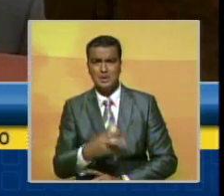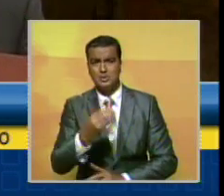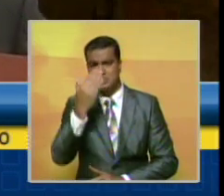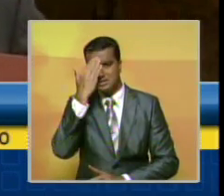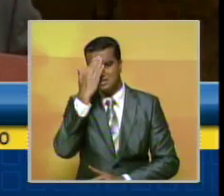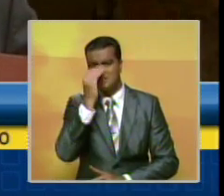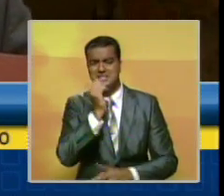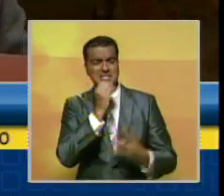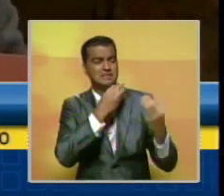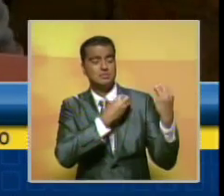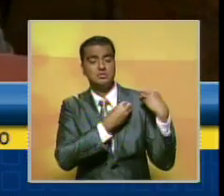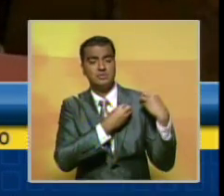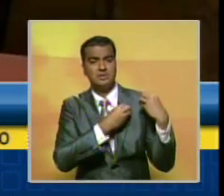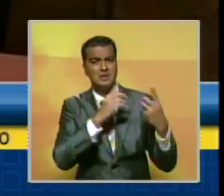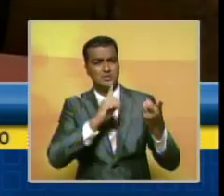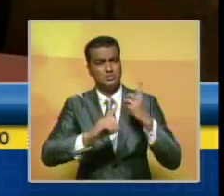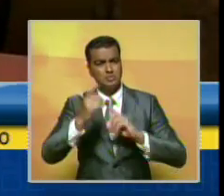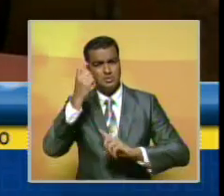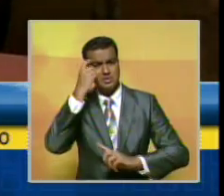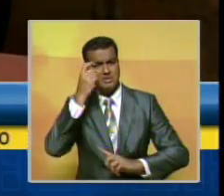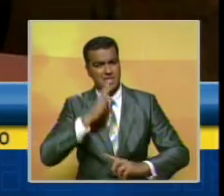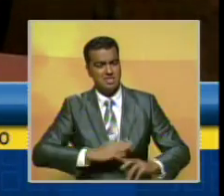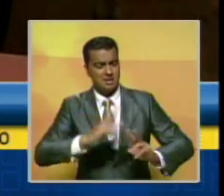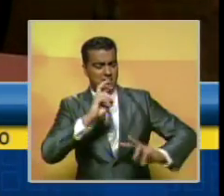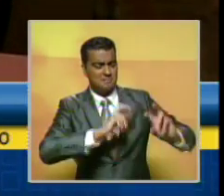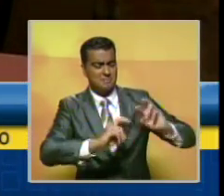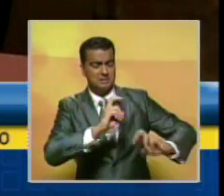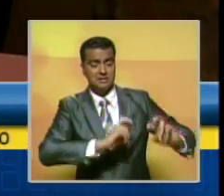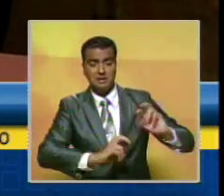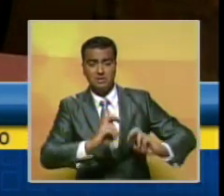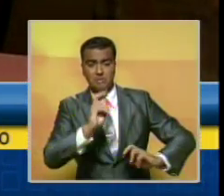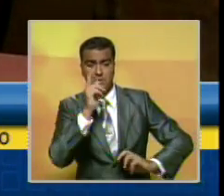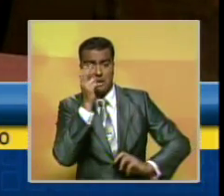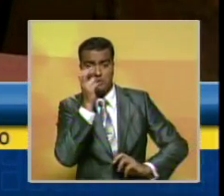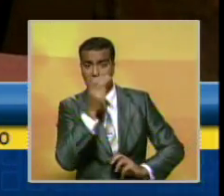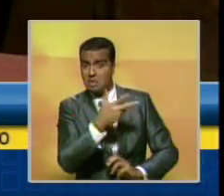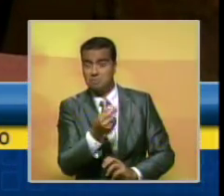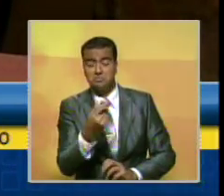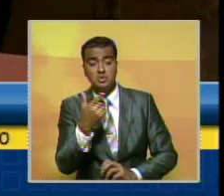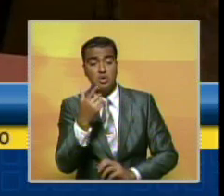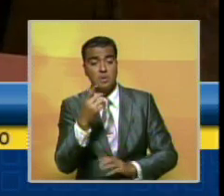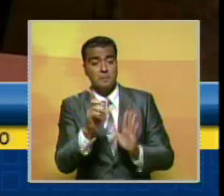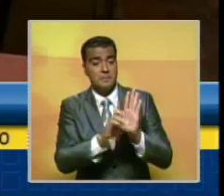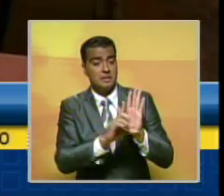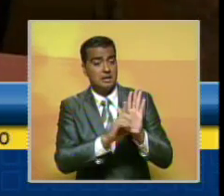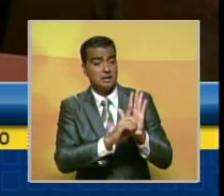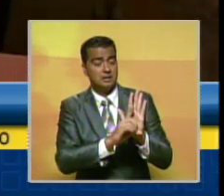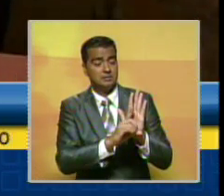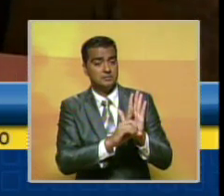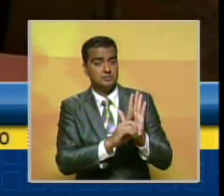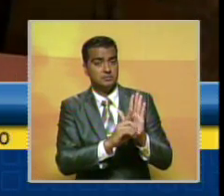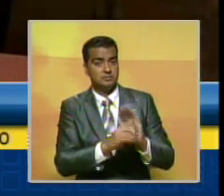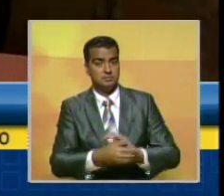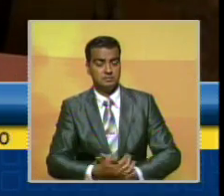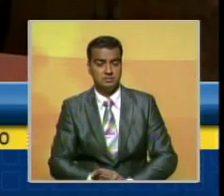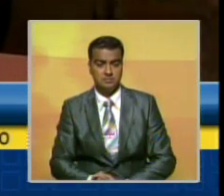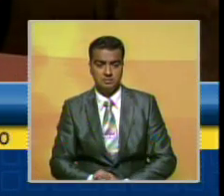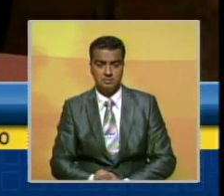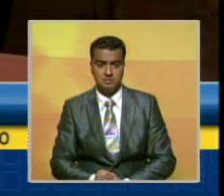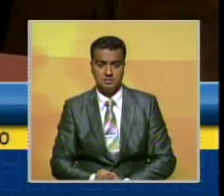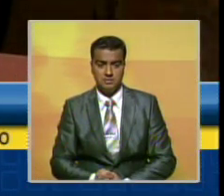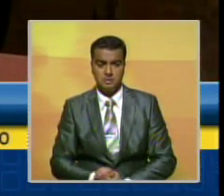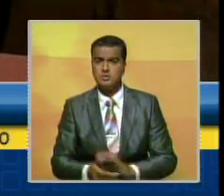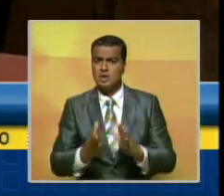desconocen y después de varios días de un escándalo por presuntas escuchas ilegales, fueron hechas a los negociadores gubernamentales